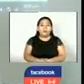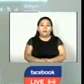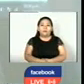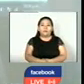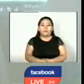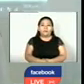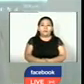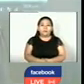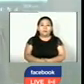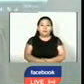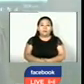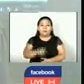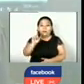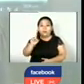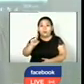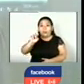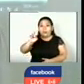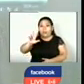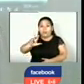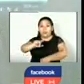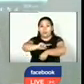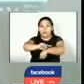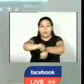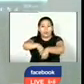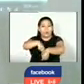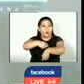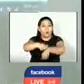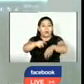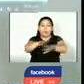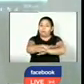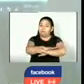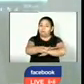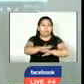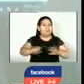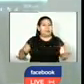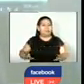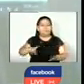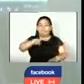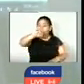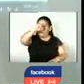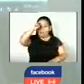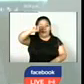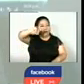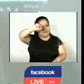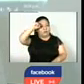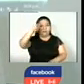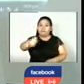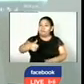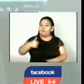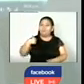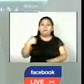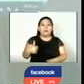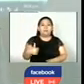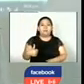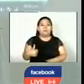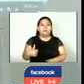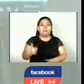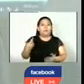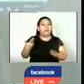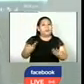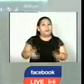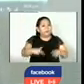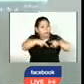13 horas hemos finalizado con satisfacción trabajos que